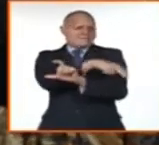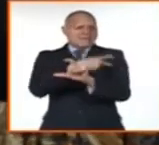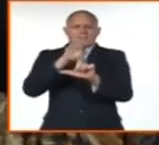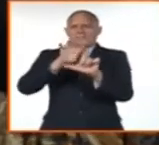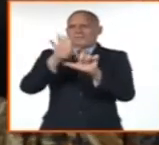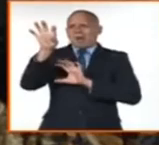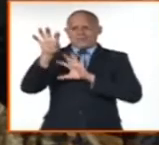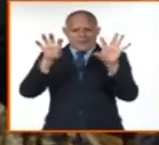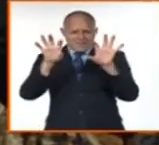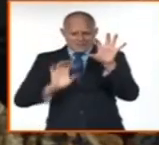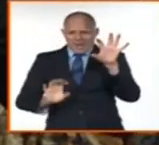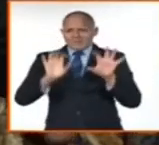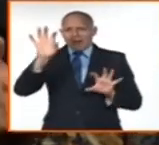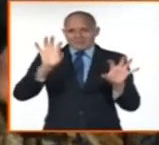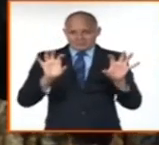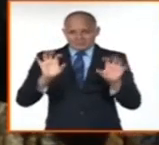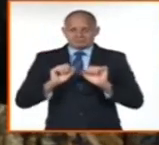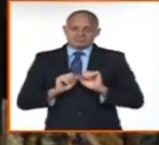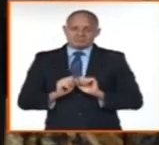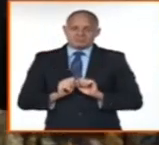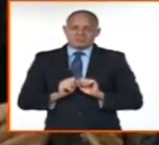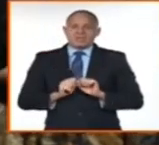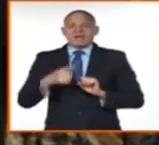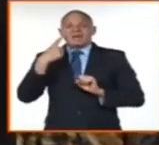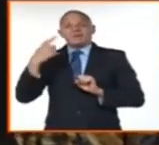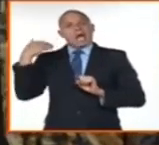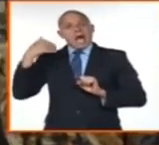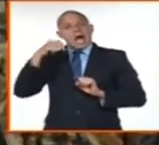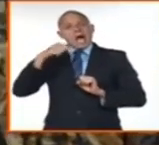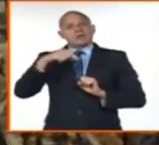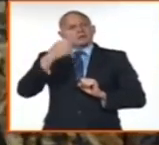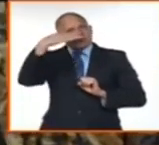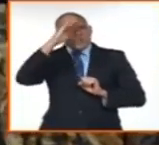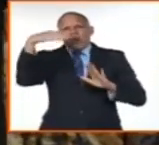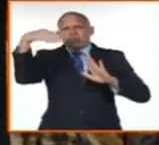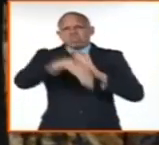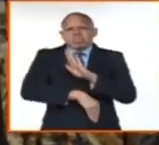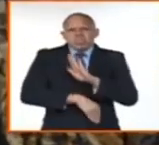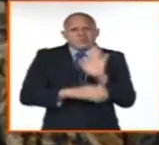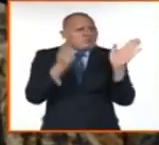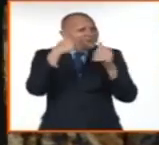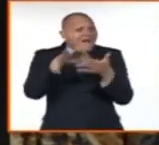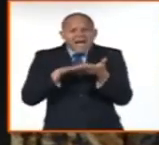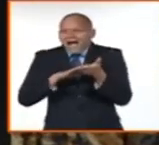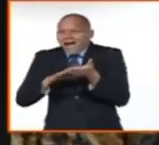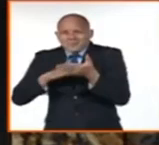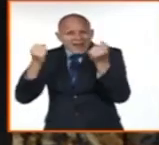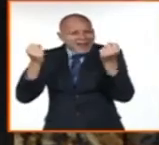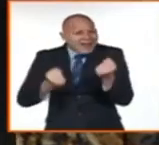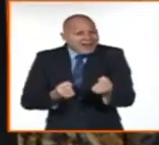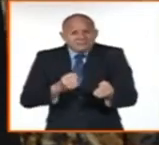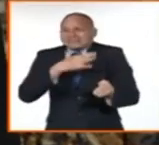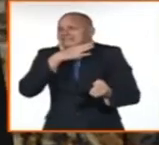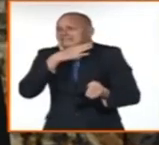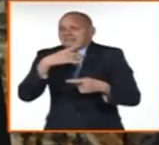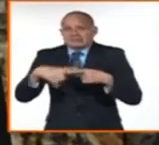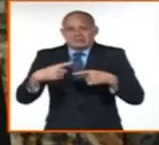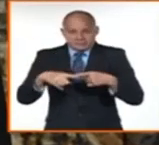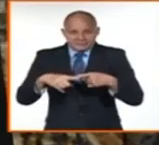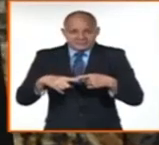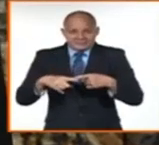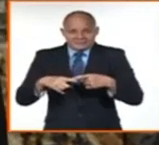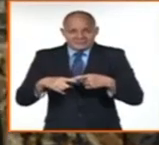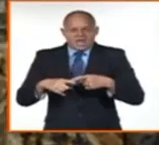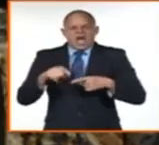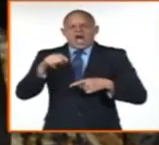Cuba, y la gente decía, está loco con el lío que tenemos, y mira, sí, pero mire, estaba pensando en el futuro. Ya había ido, como decía García Márquez, al